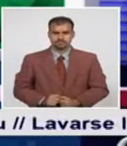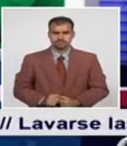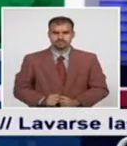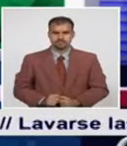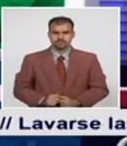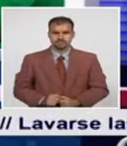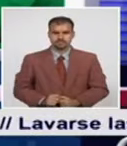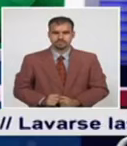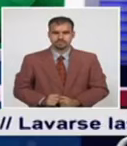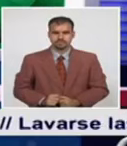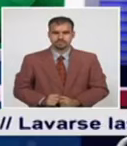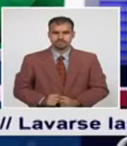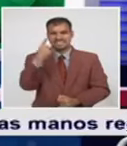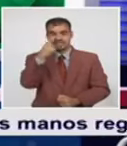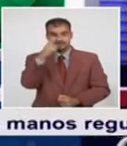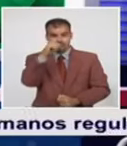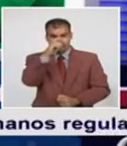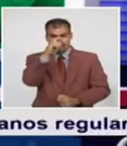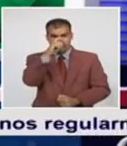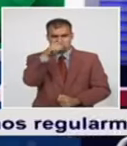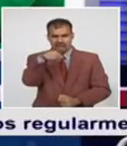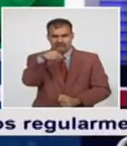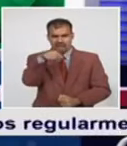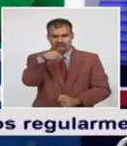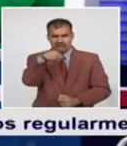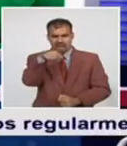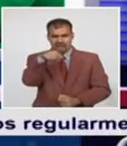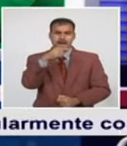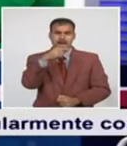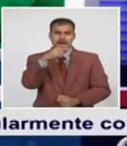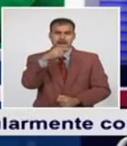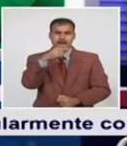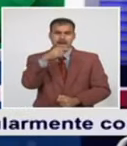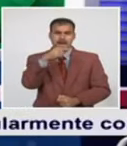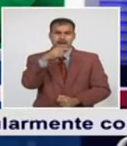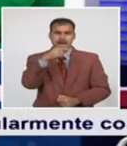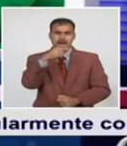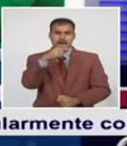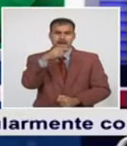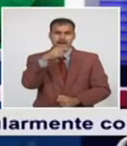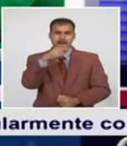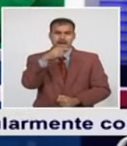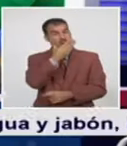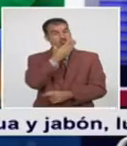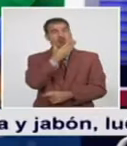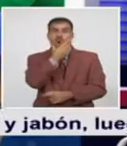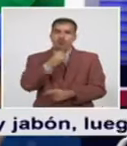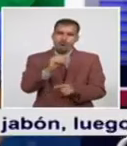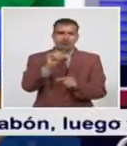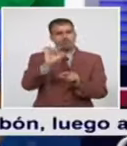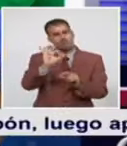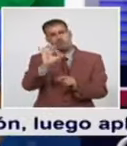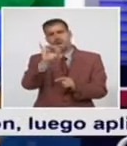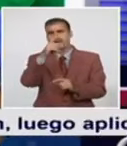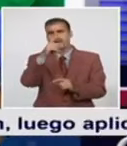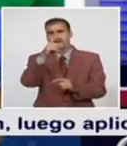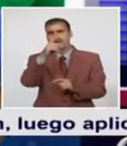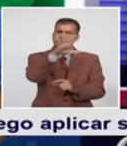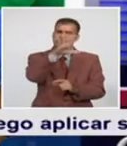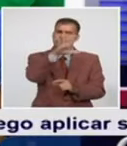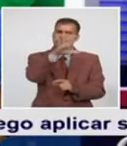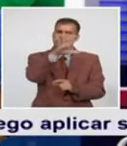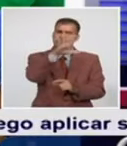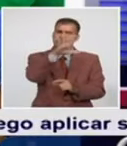edad se ha ido modificando hacia grupos de población más jóvenes. Una cosa fue el año pasado, el comportamiento que tuvo la